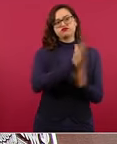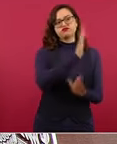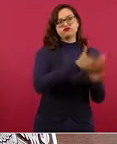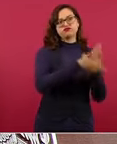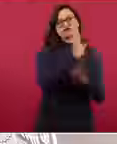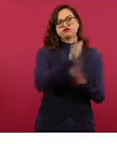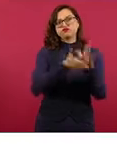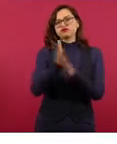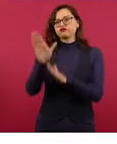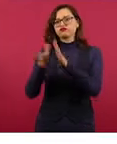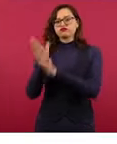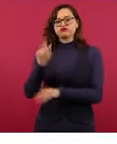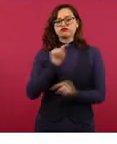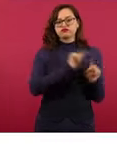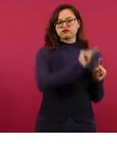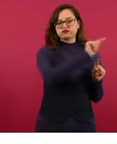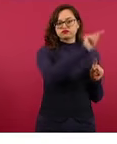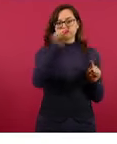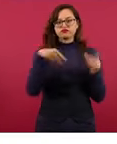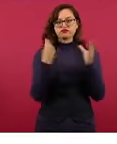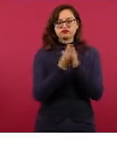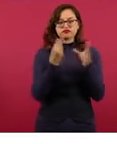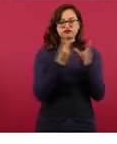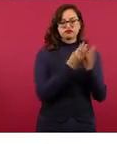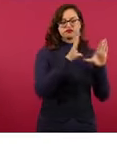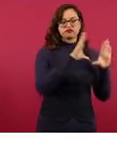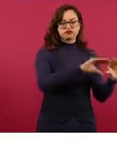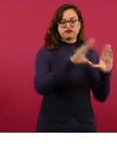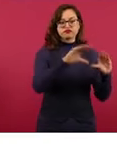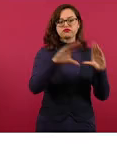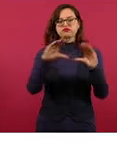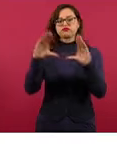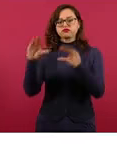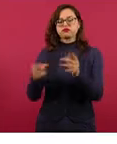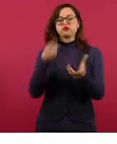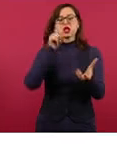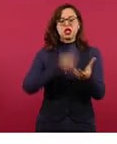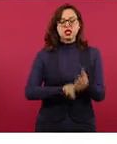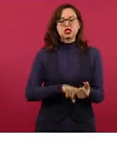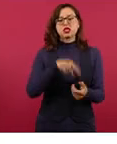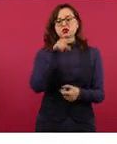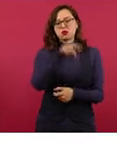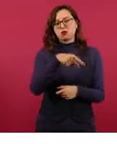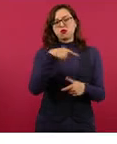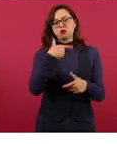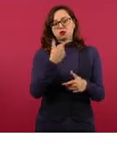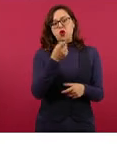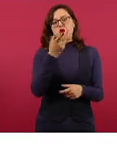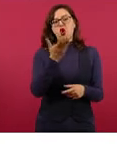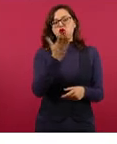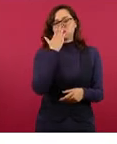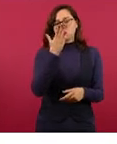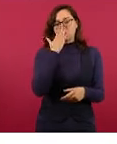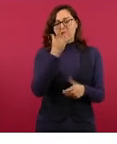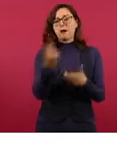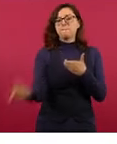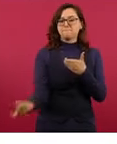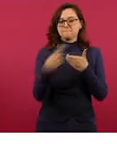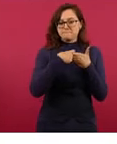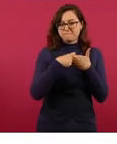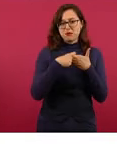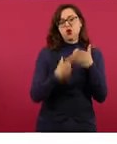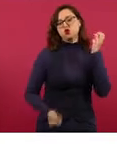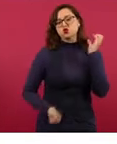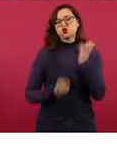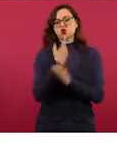las capacitaciones y las intervenciones ya en el modelo de atención para que muy pronto sonoras se sume también ya a la